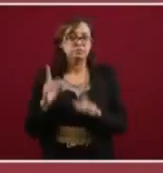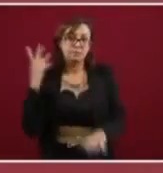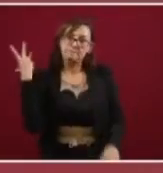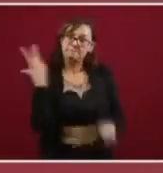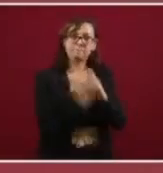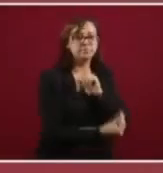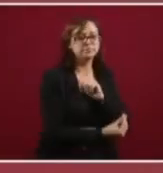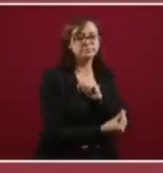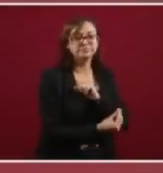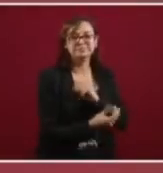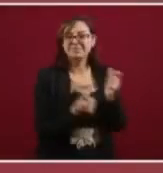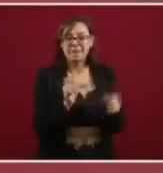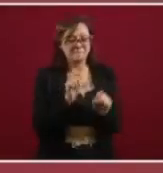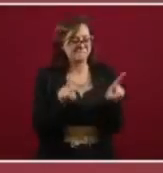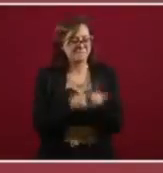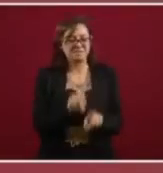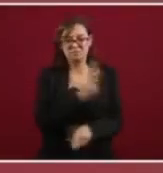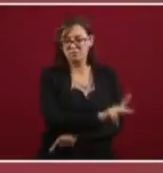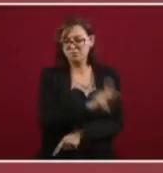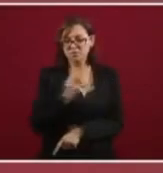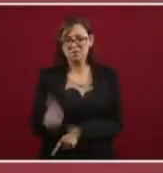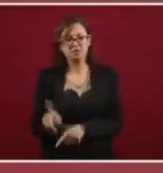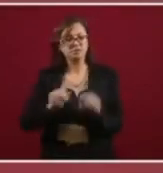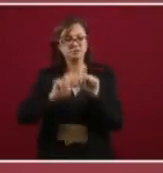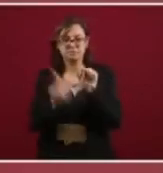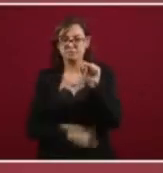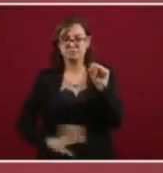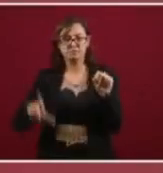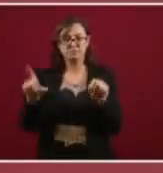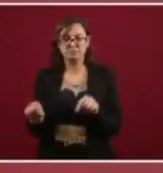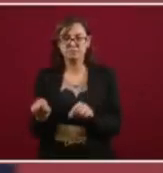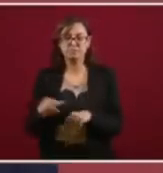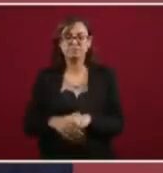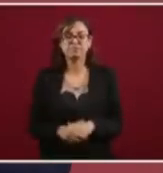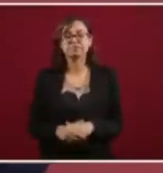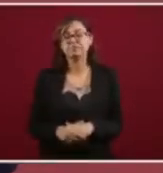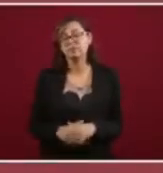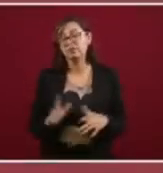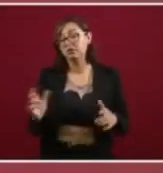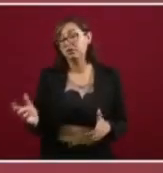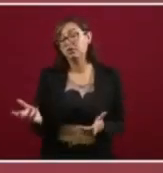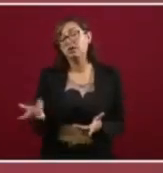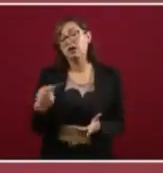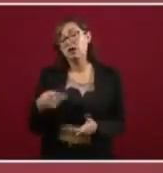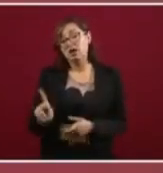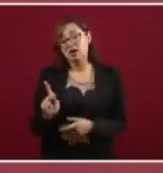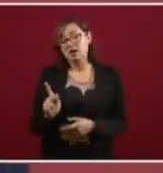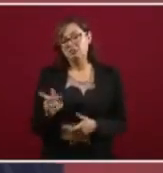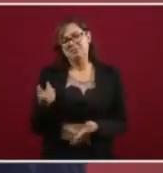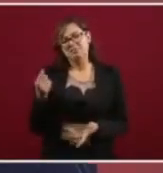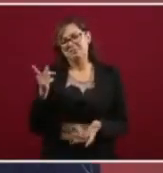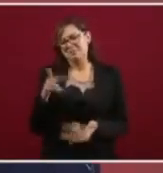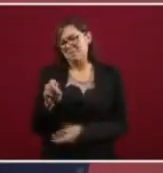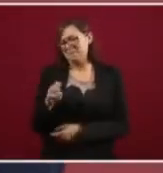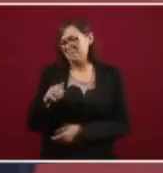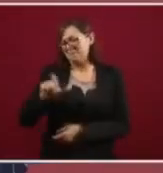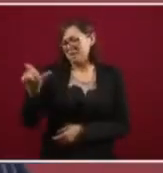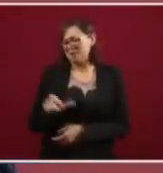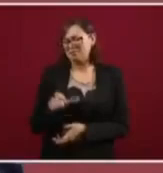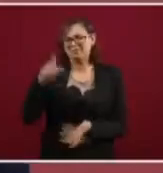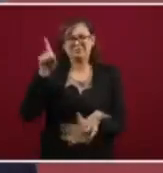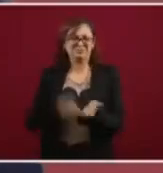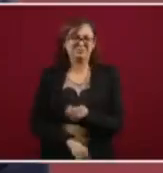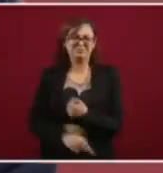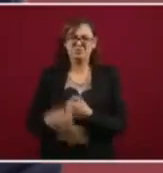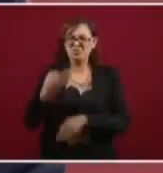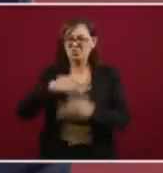se sabía. Así estamos, pero lo de Pemex, pues ya sabemos de que el propósito era